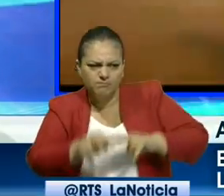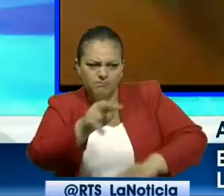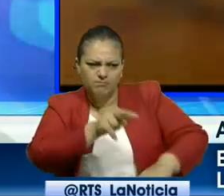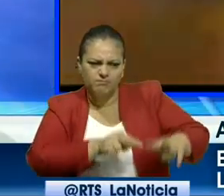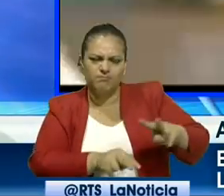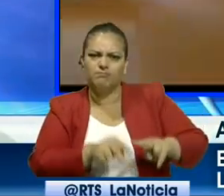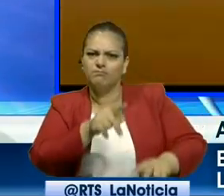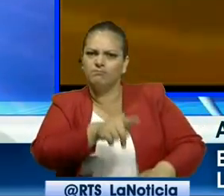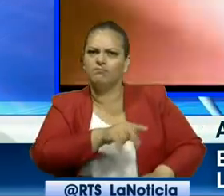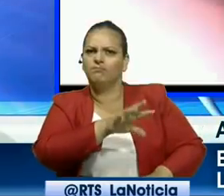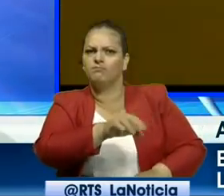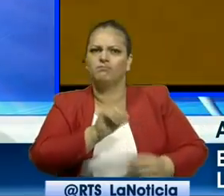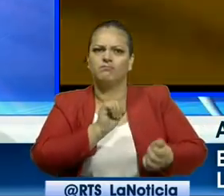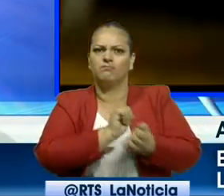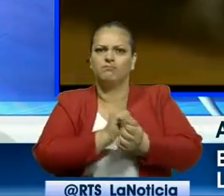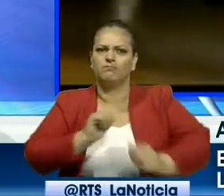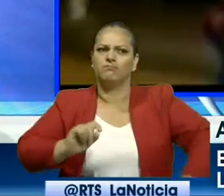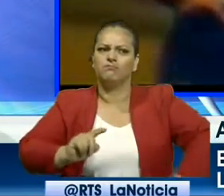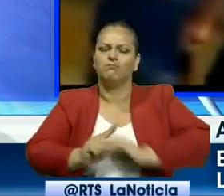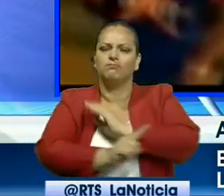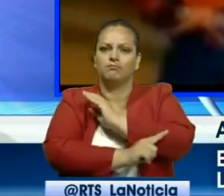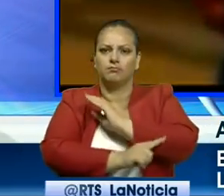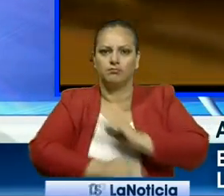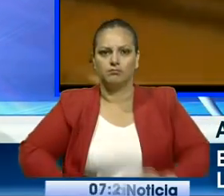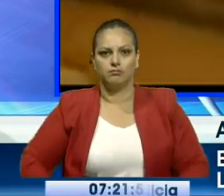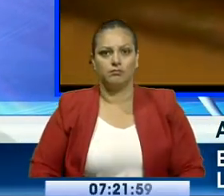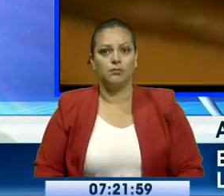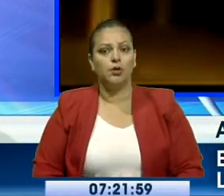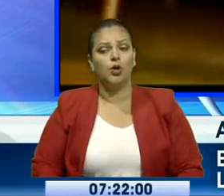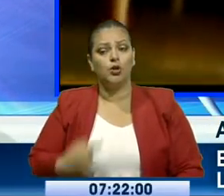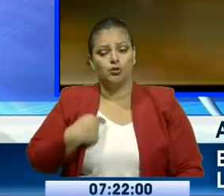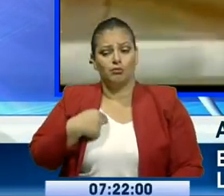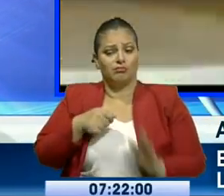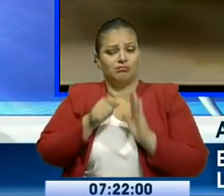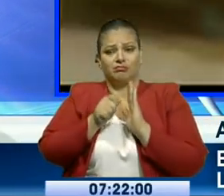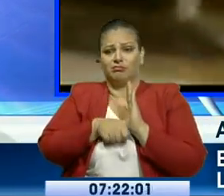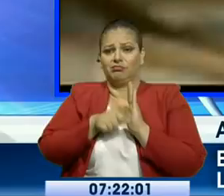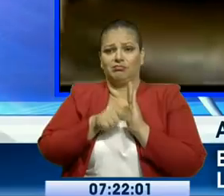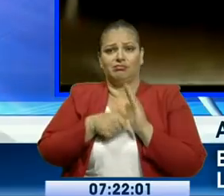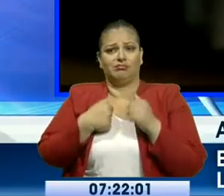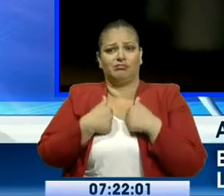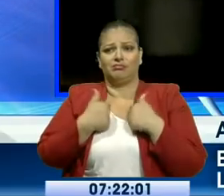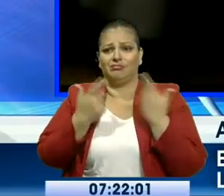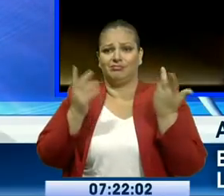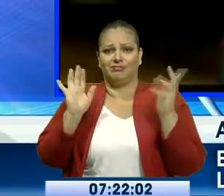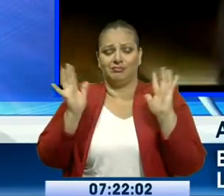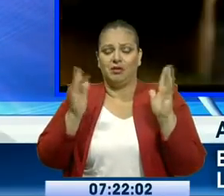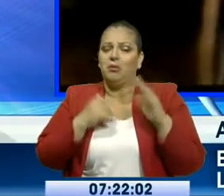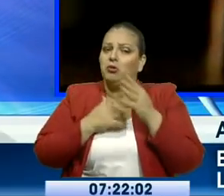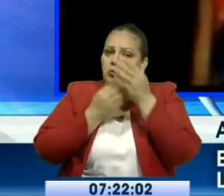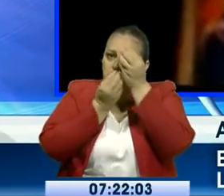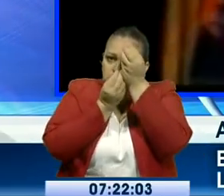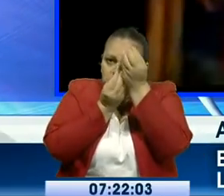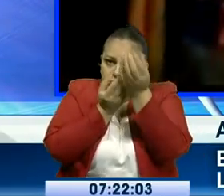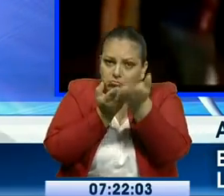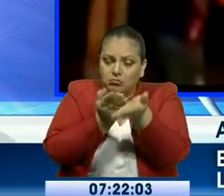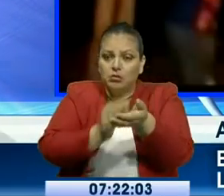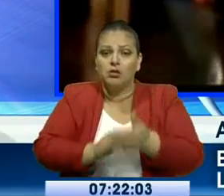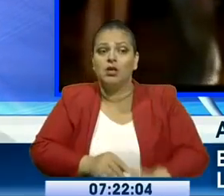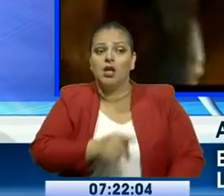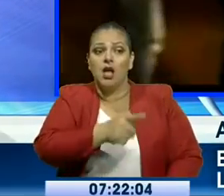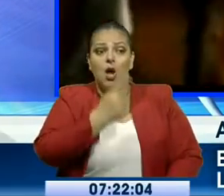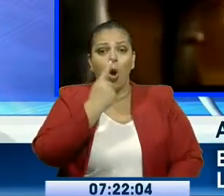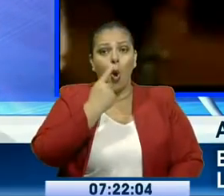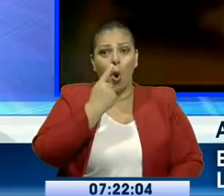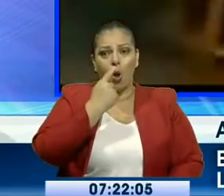embargo, yo no creo que aquí se trate de un caso de femicidio, sí de una tentativa de asesinato. Y hasta donde yo conozco,